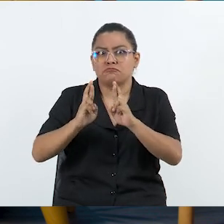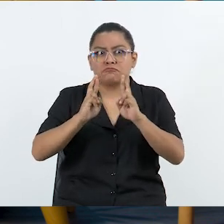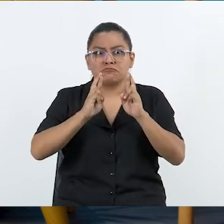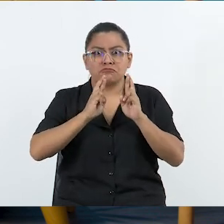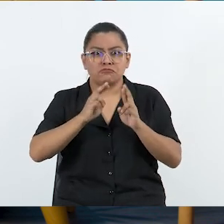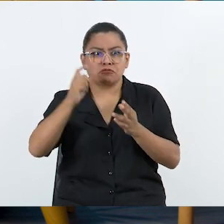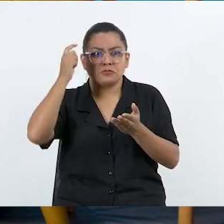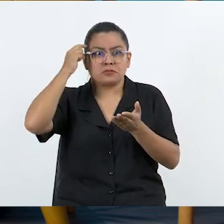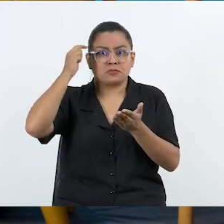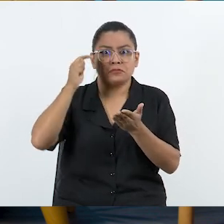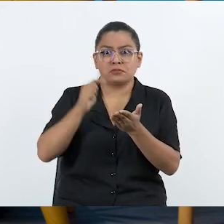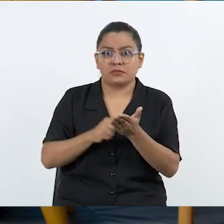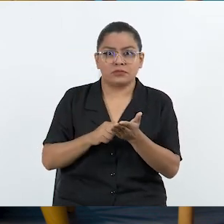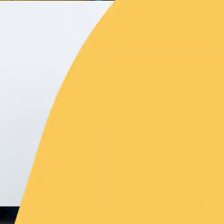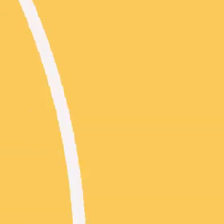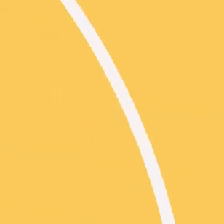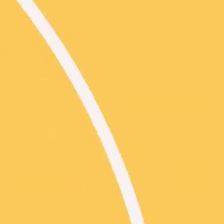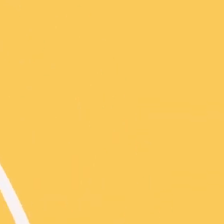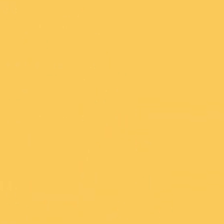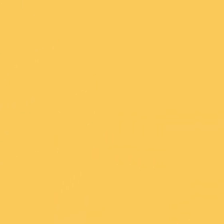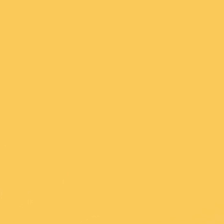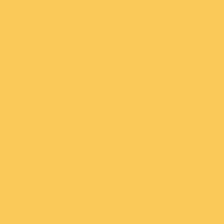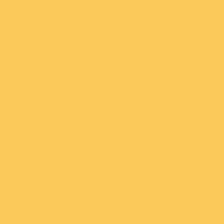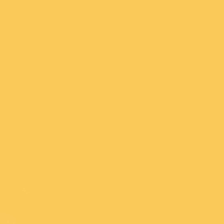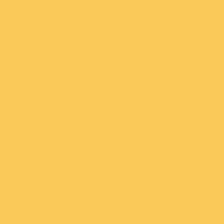a evaluaciones.